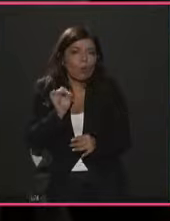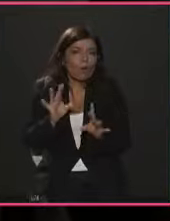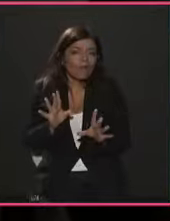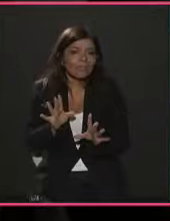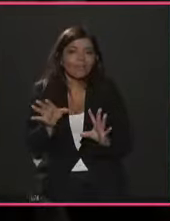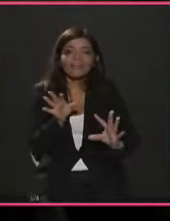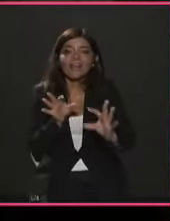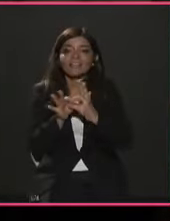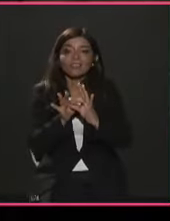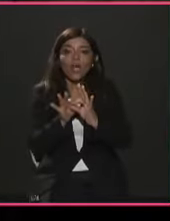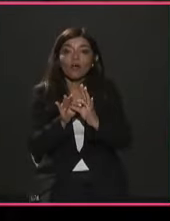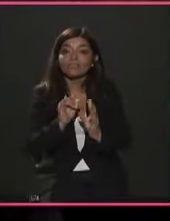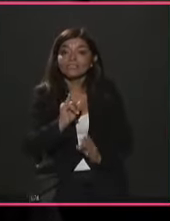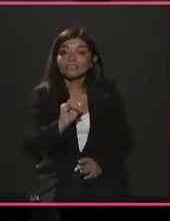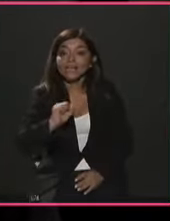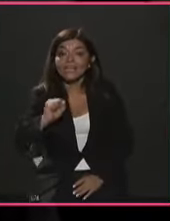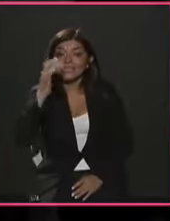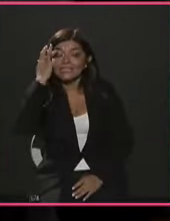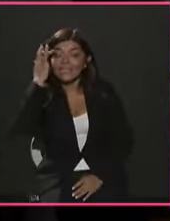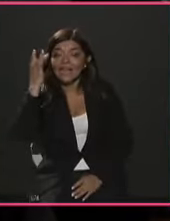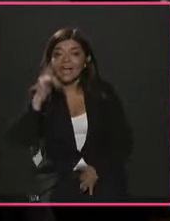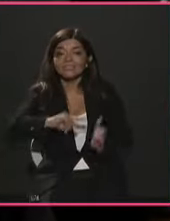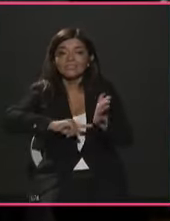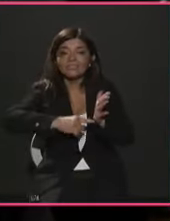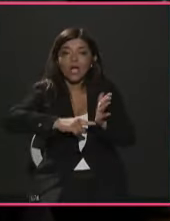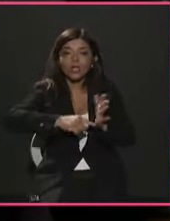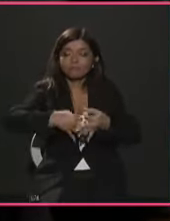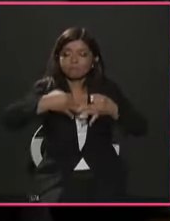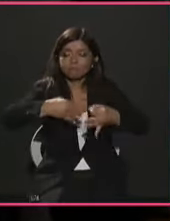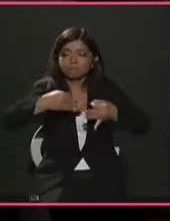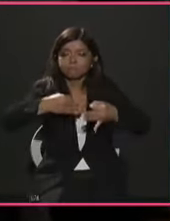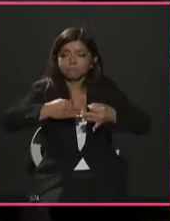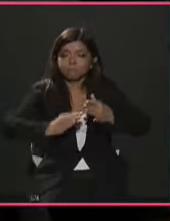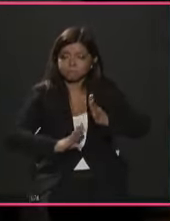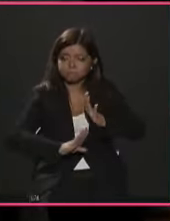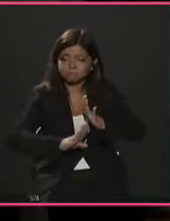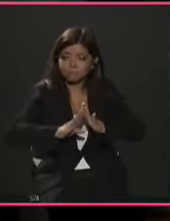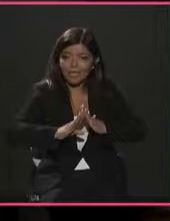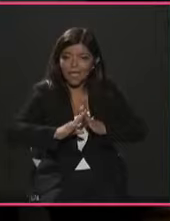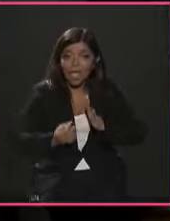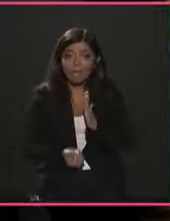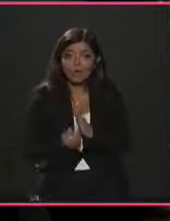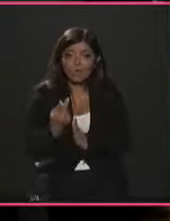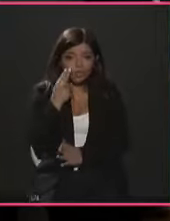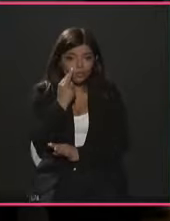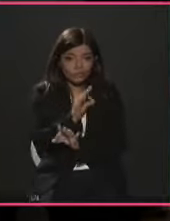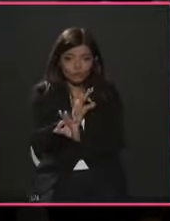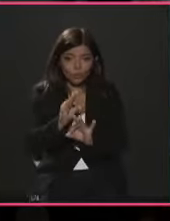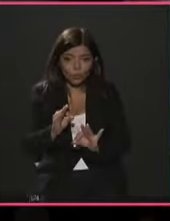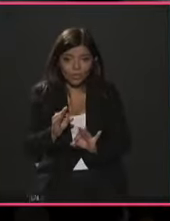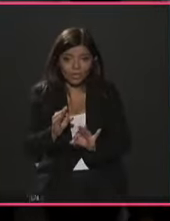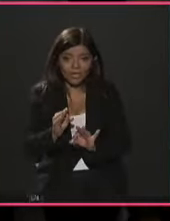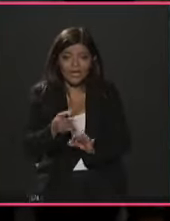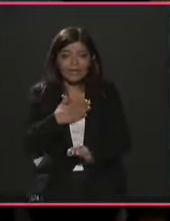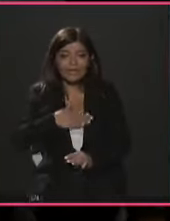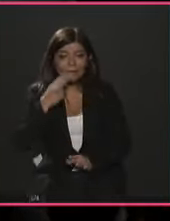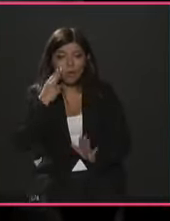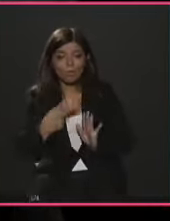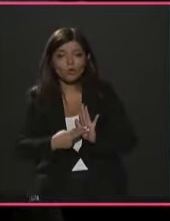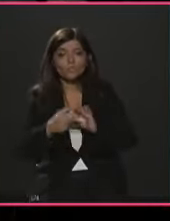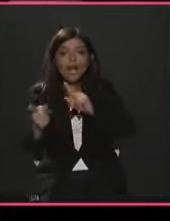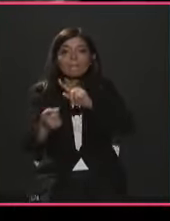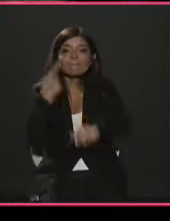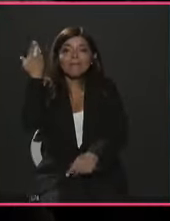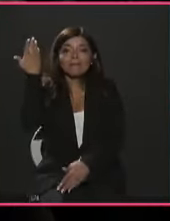está relacionado con la Inteligencia artificial y que con tecnología de punta algo moderno que no se ha visto acá eh queremos Mostrar por